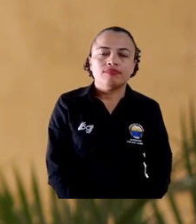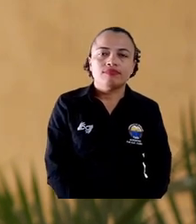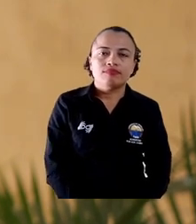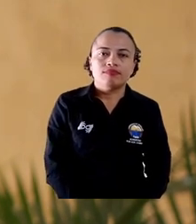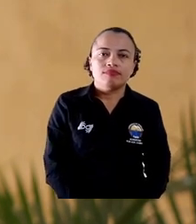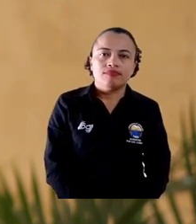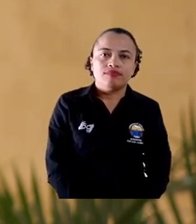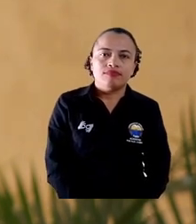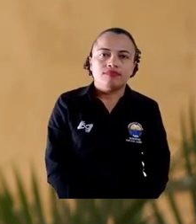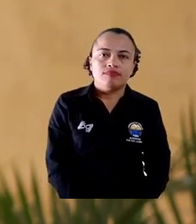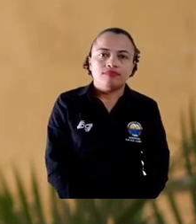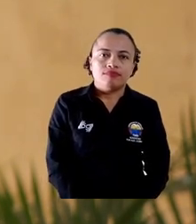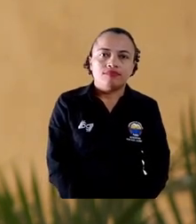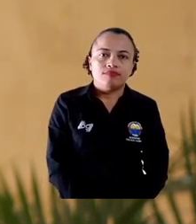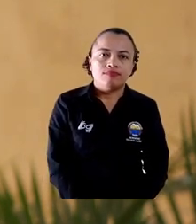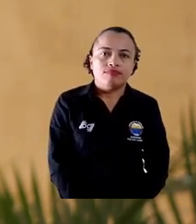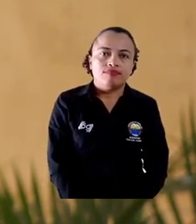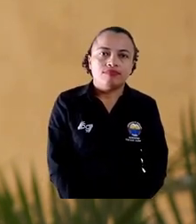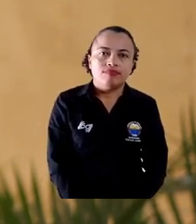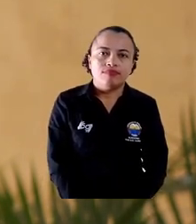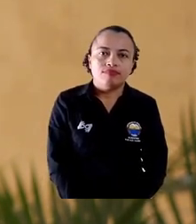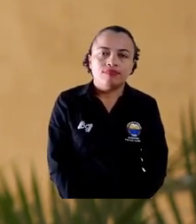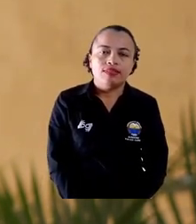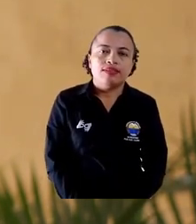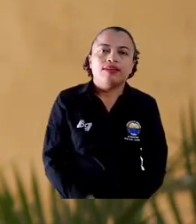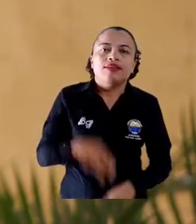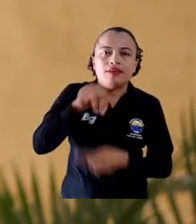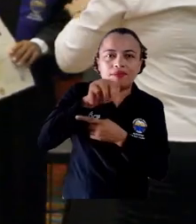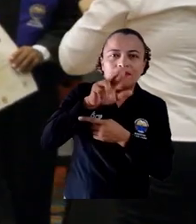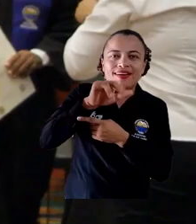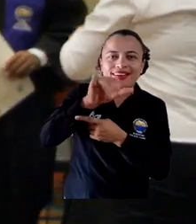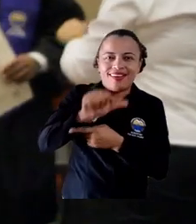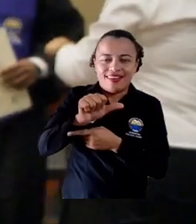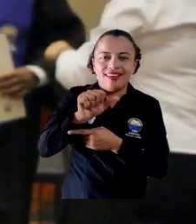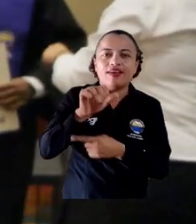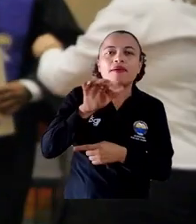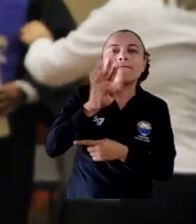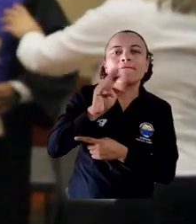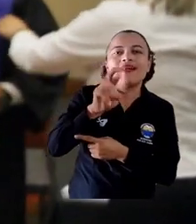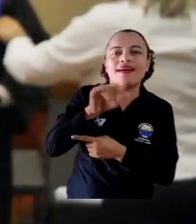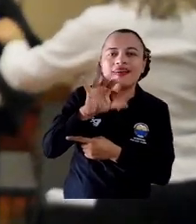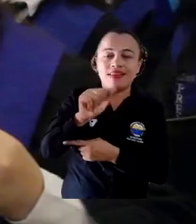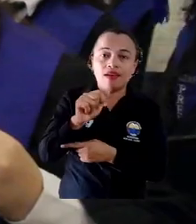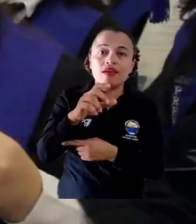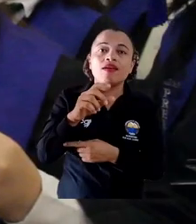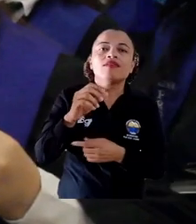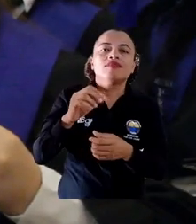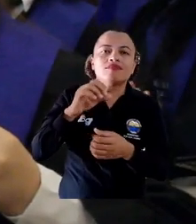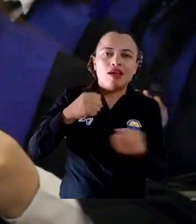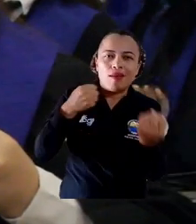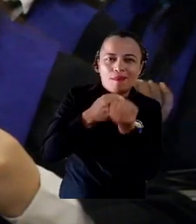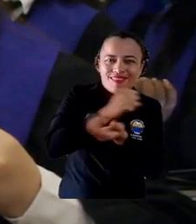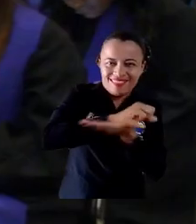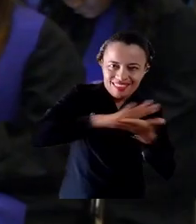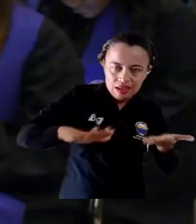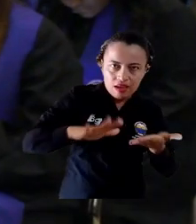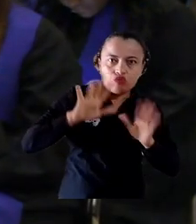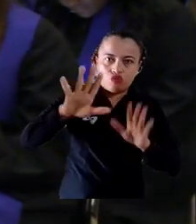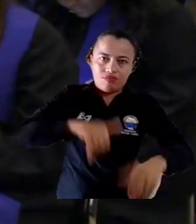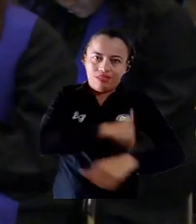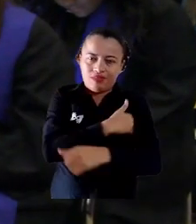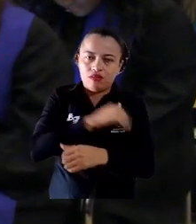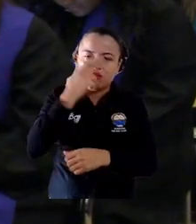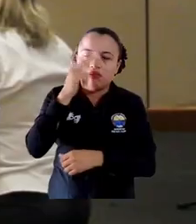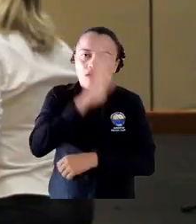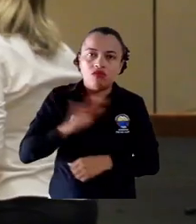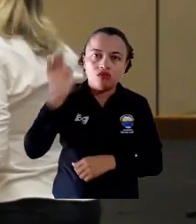todo tenemos esa responsabilidad con la sociedad. María Teresa y Ryan fueron becarios del Ministerio de Educación Nacional y